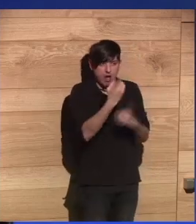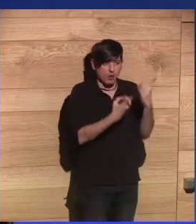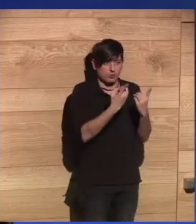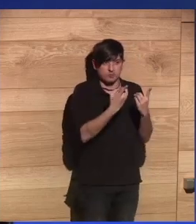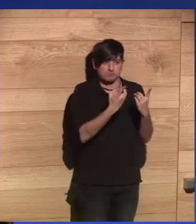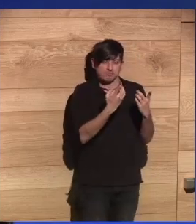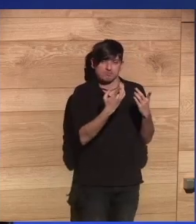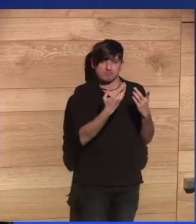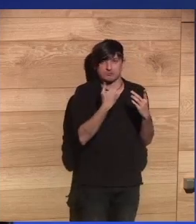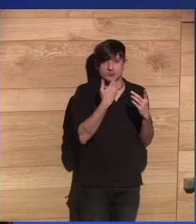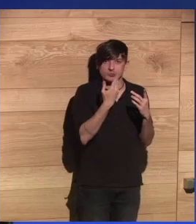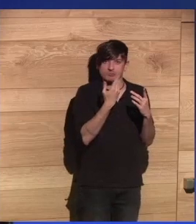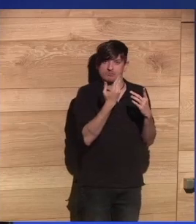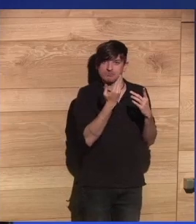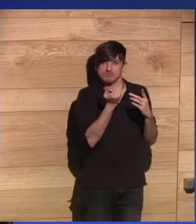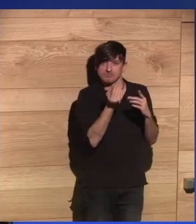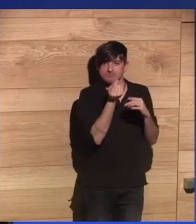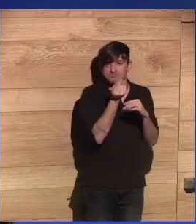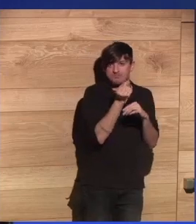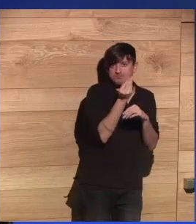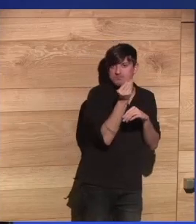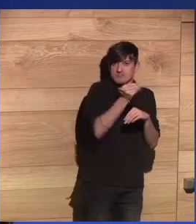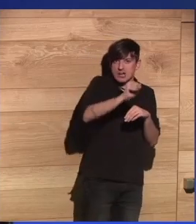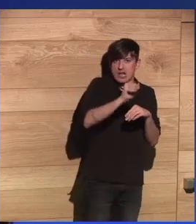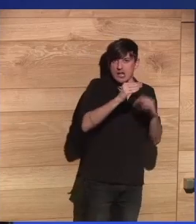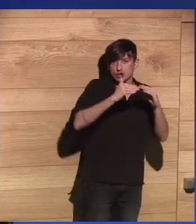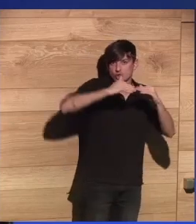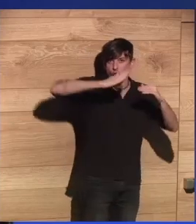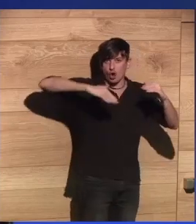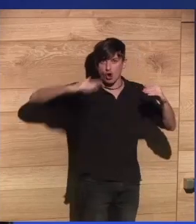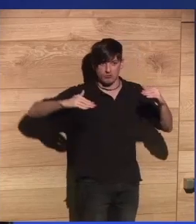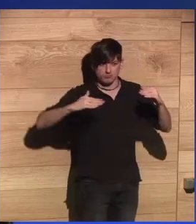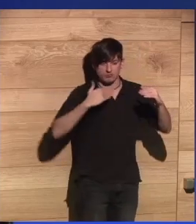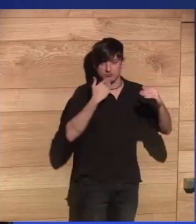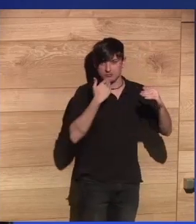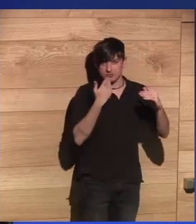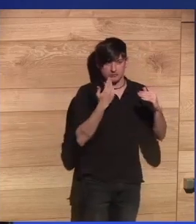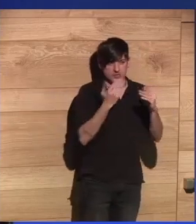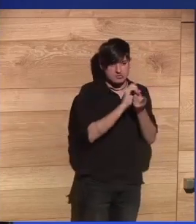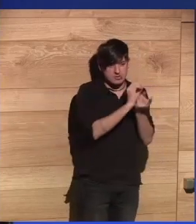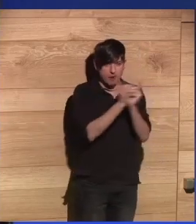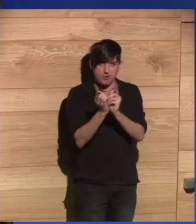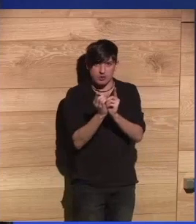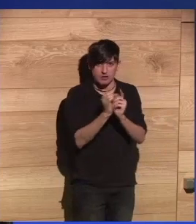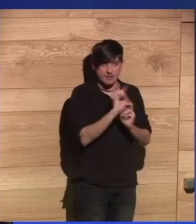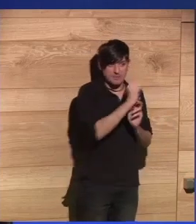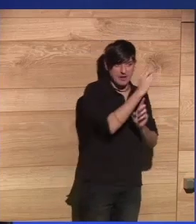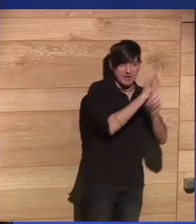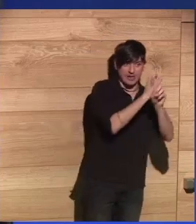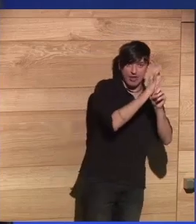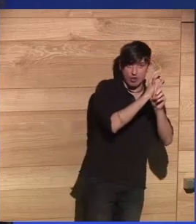guiños tonales que tienen que estar en el cambio del primer grado